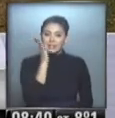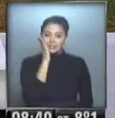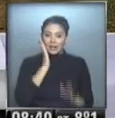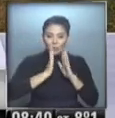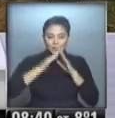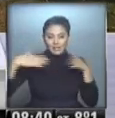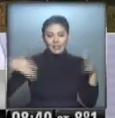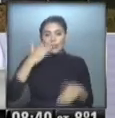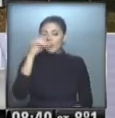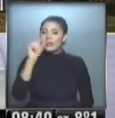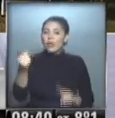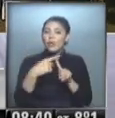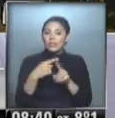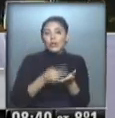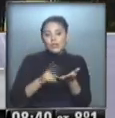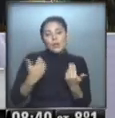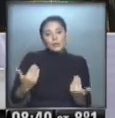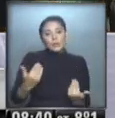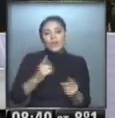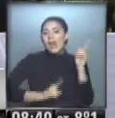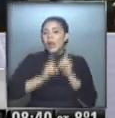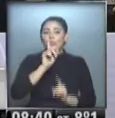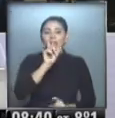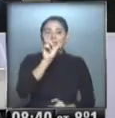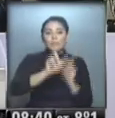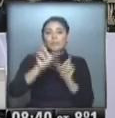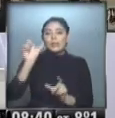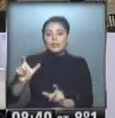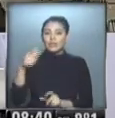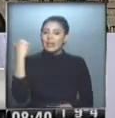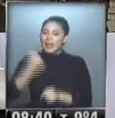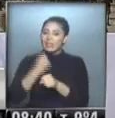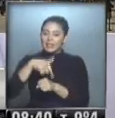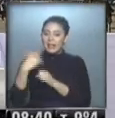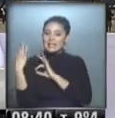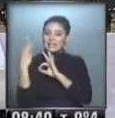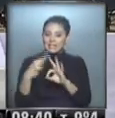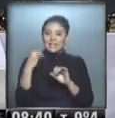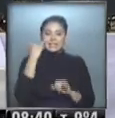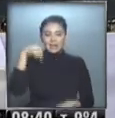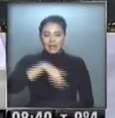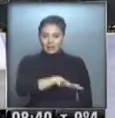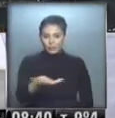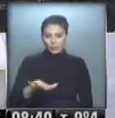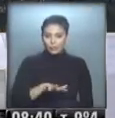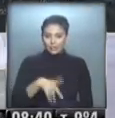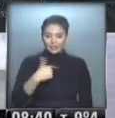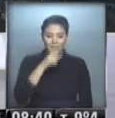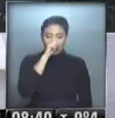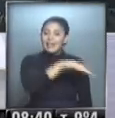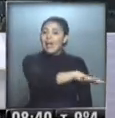en minutos volveremos para ver si podemos tomar contacto con algunas de las cientos y cientos de personas que ya están apostadas aquí en este